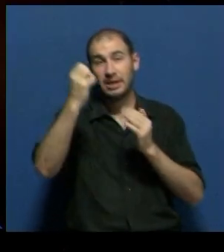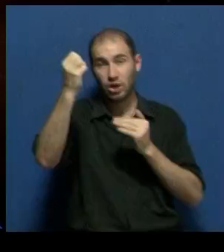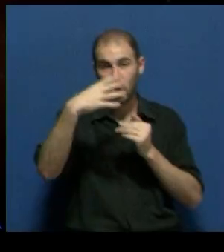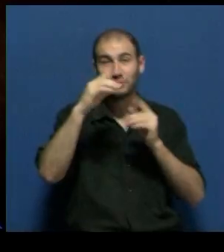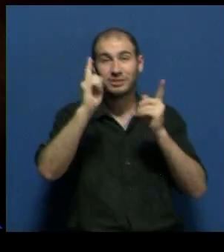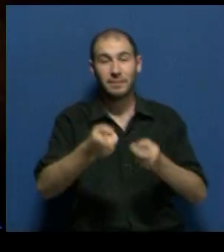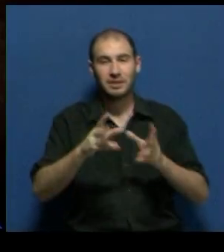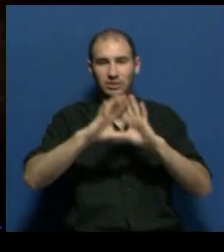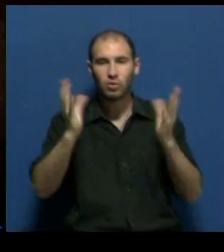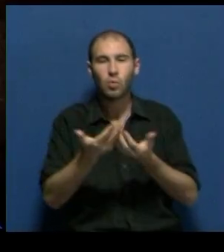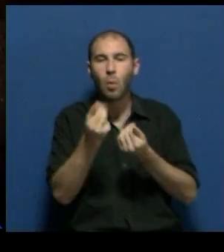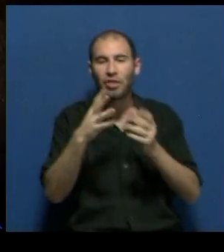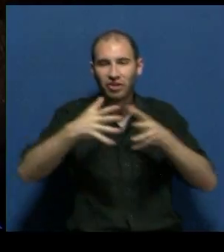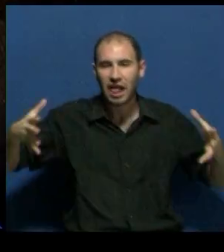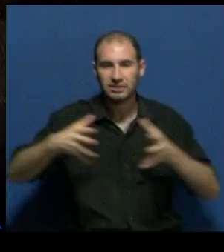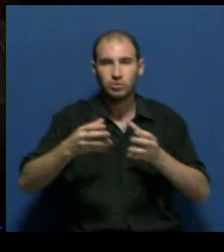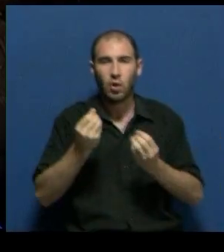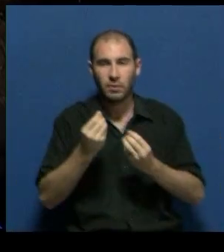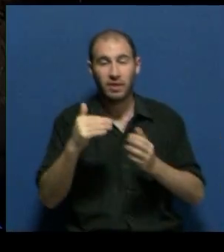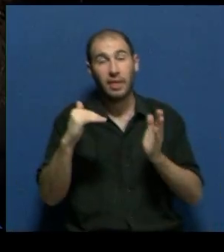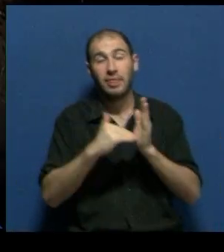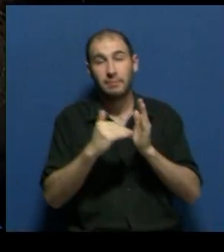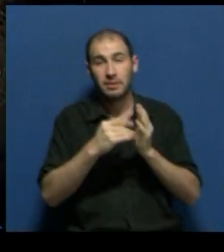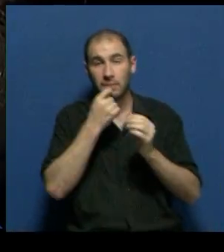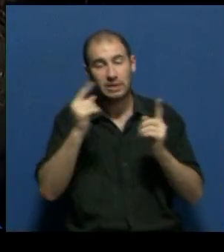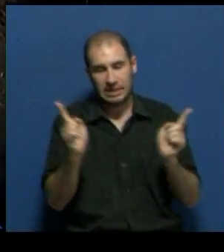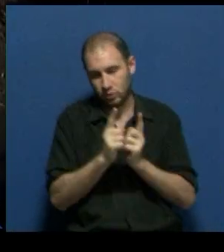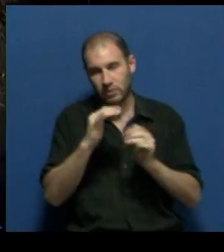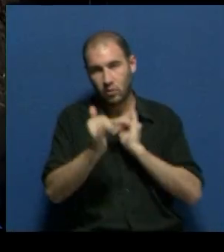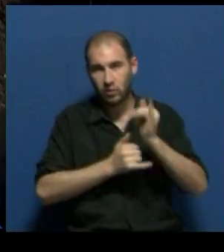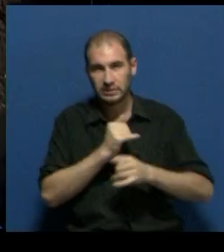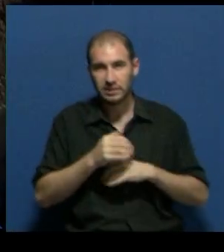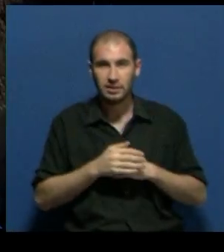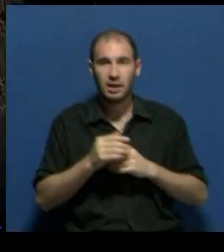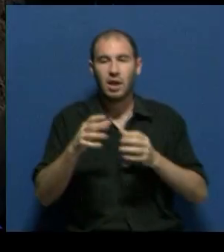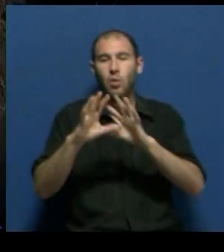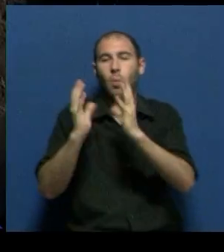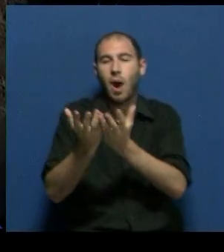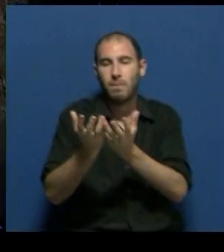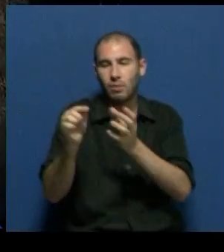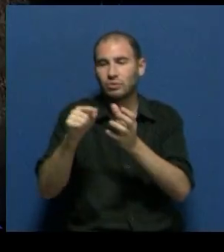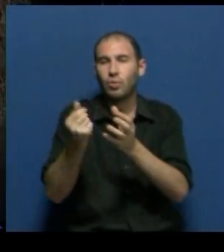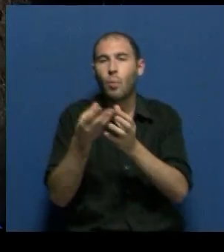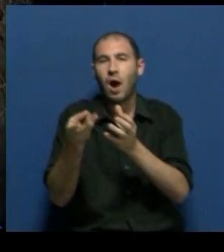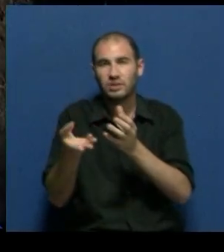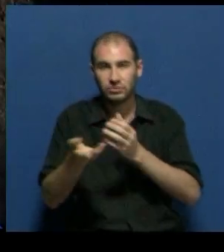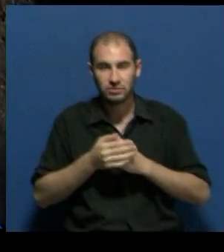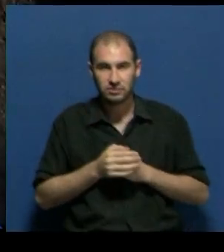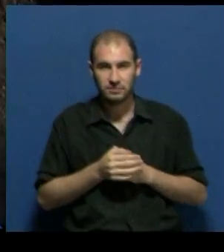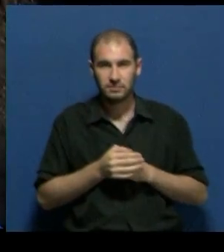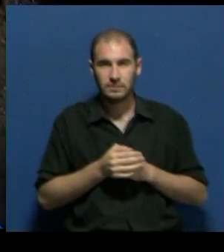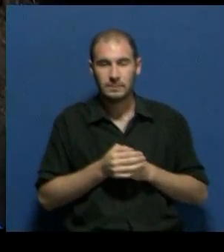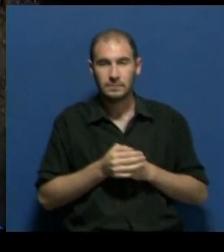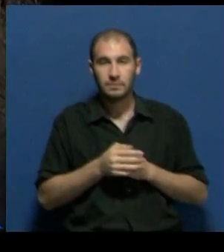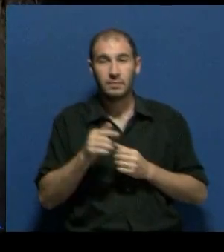el tamaño de la estrella, se puede calcular, sintetizando, el cuerpo, el tamaño del cuerpo. De ahí